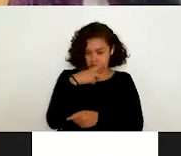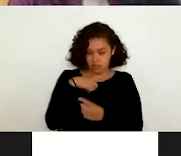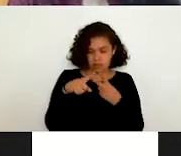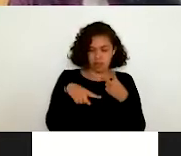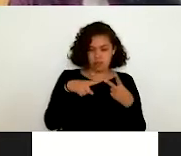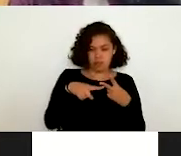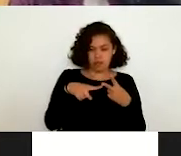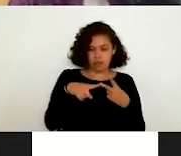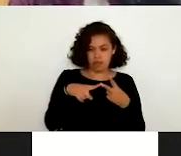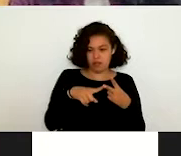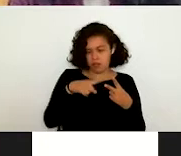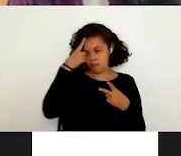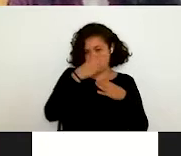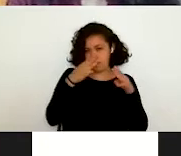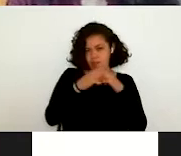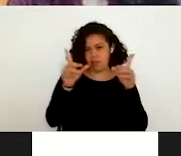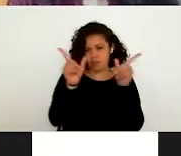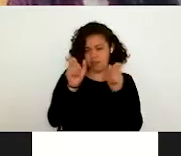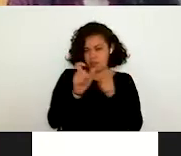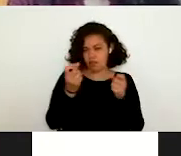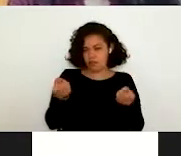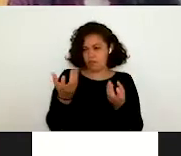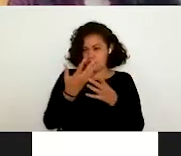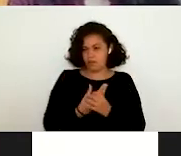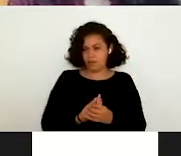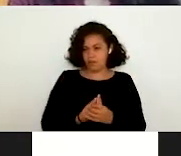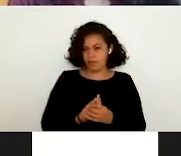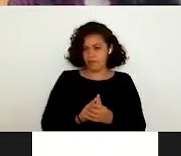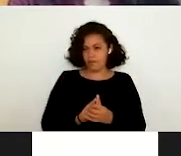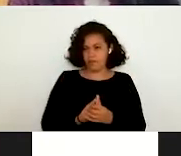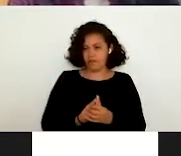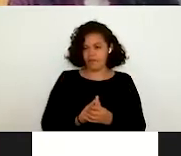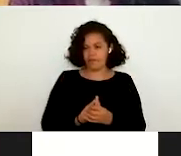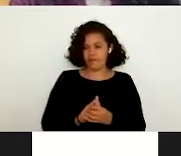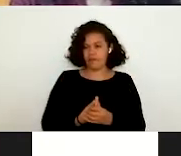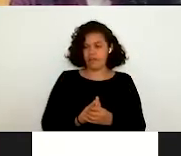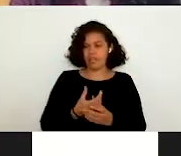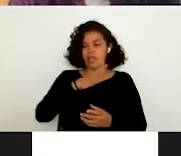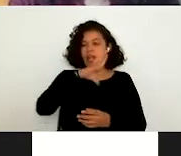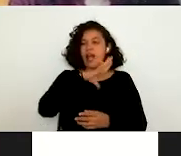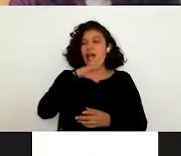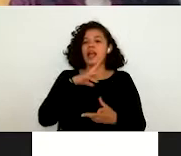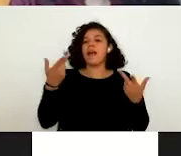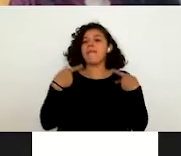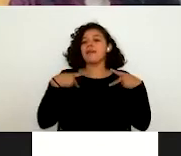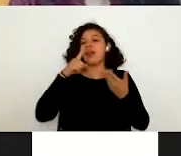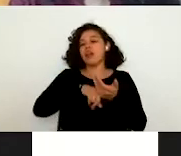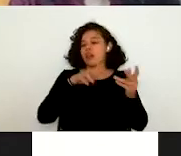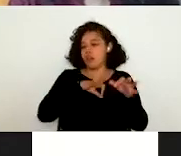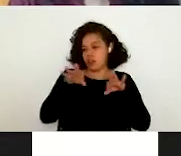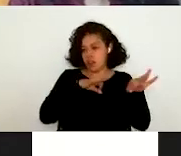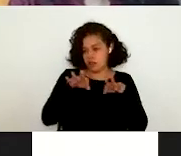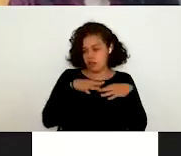en cuanto a materiales. E incluye los recursos humanos, es decir,